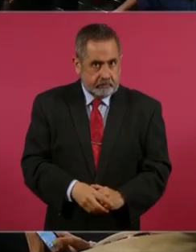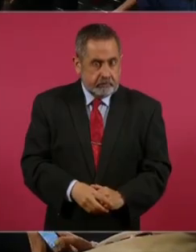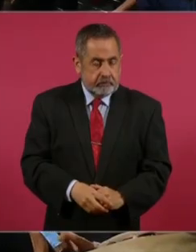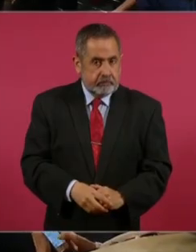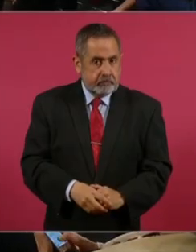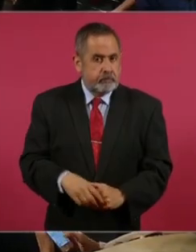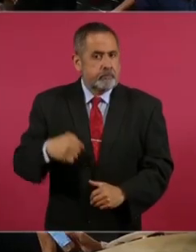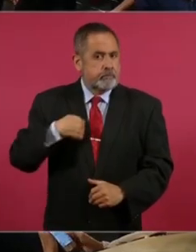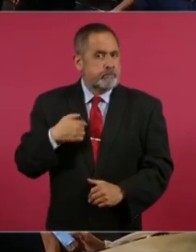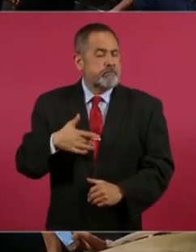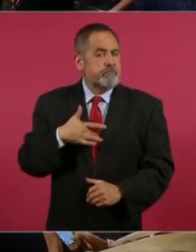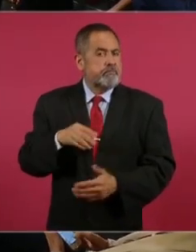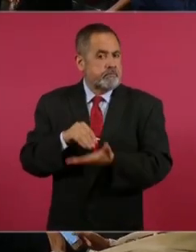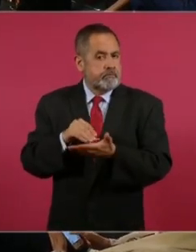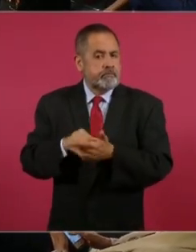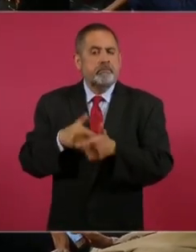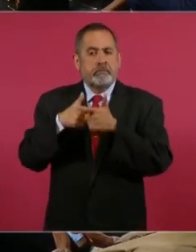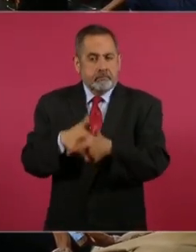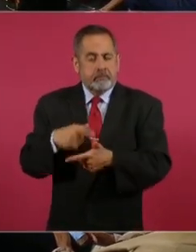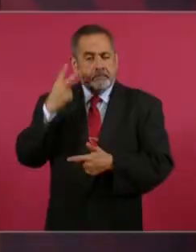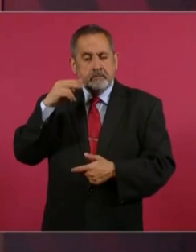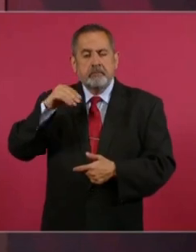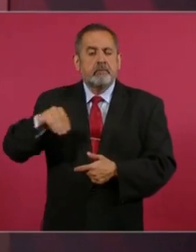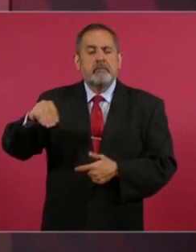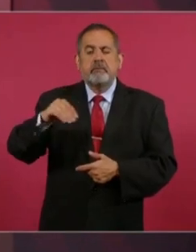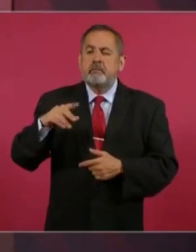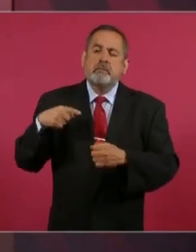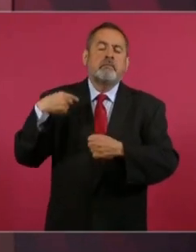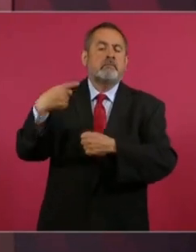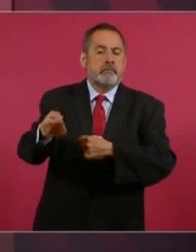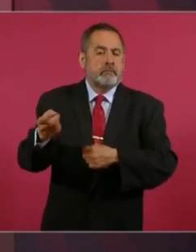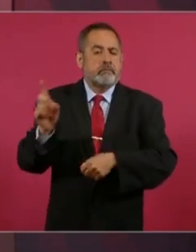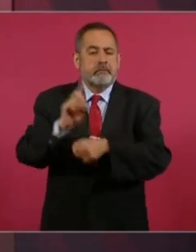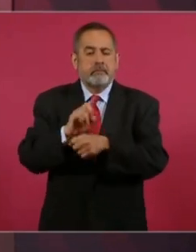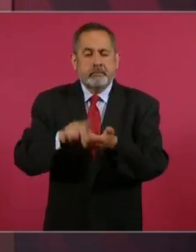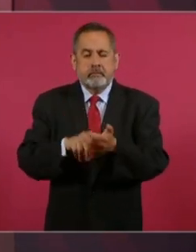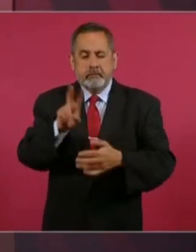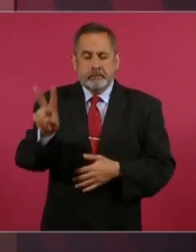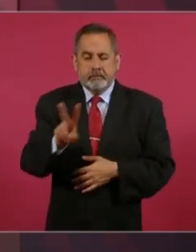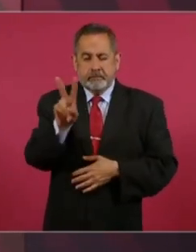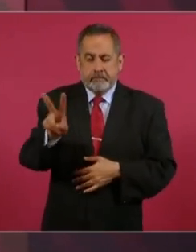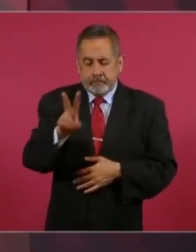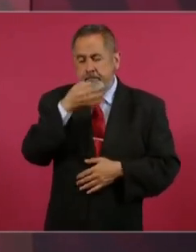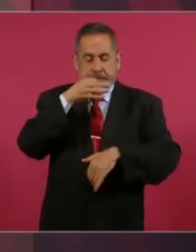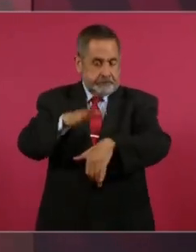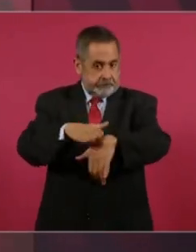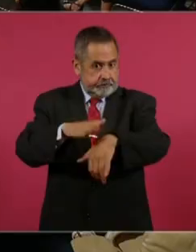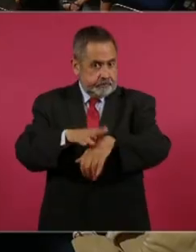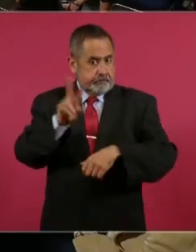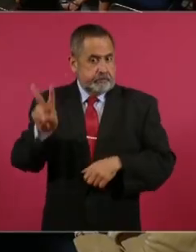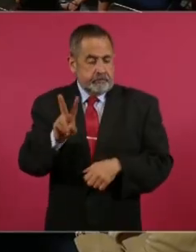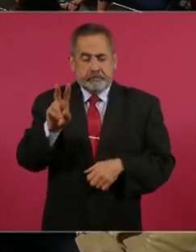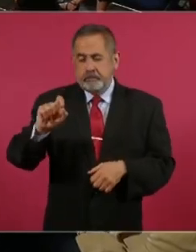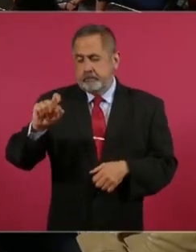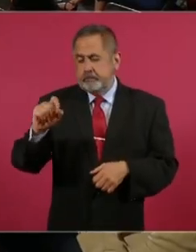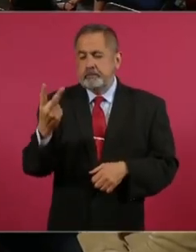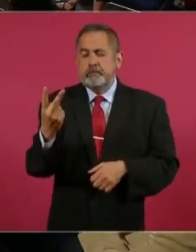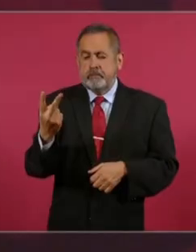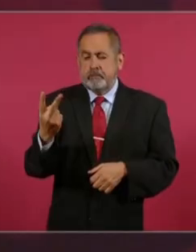Y yo sigo, porque el viernes, pero también lo informo, viernes